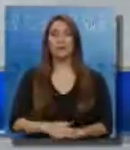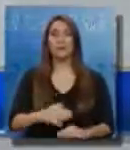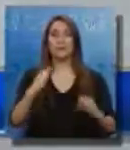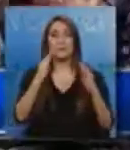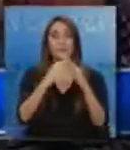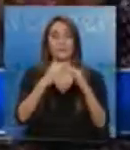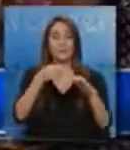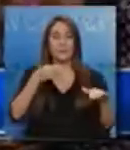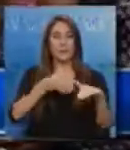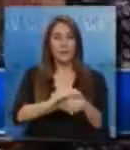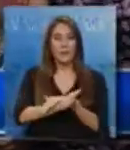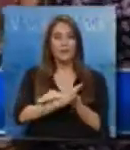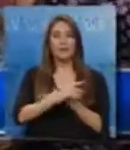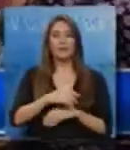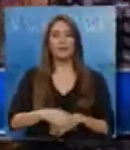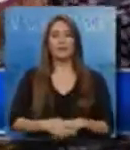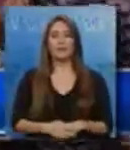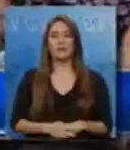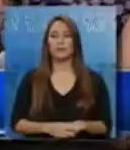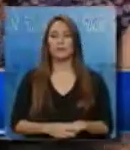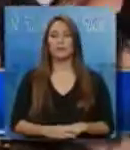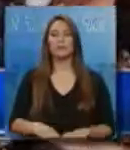de la vivienda se encontraron